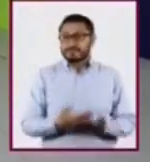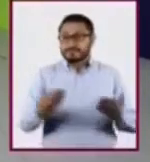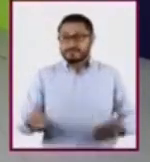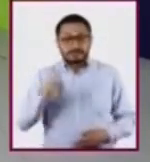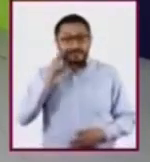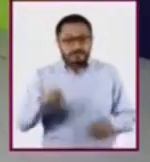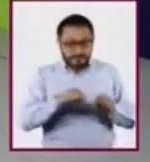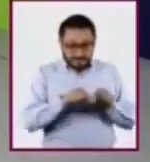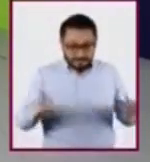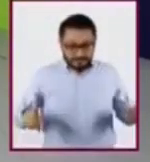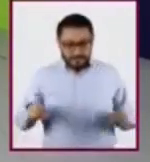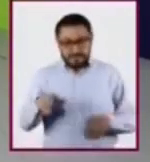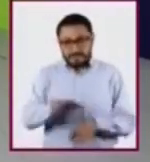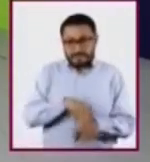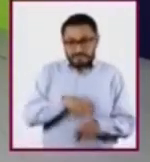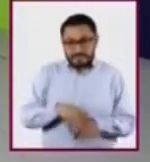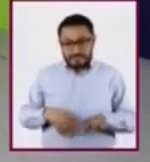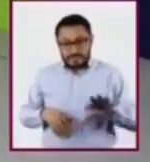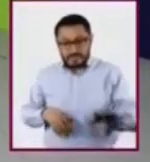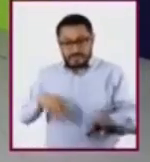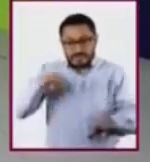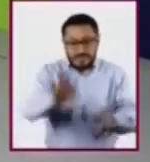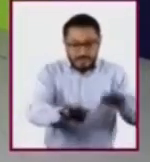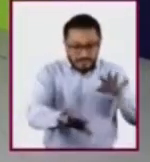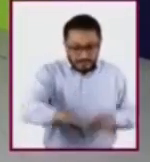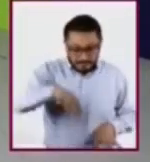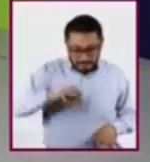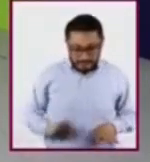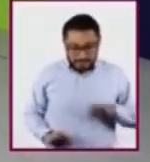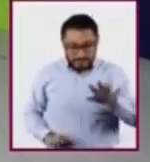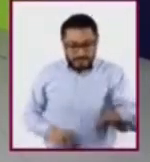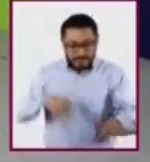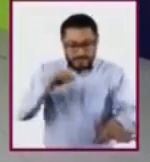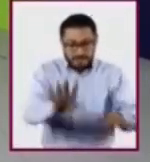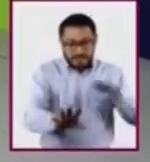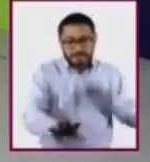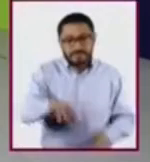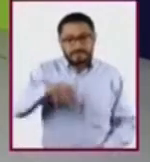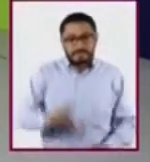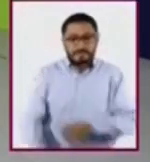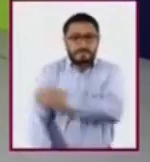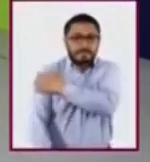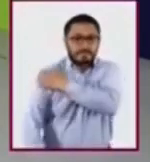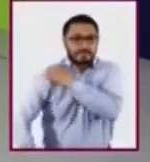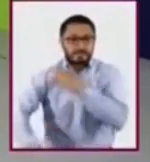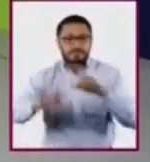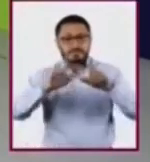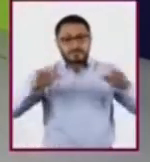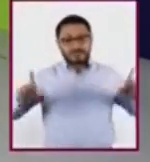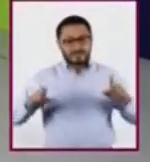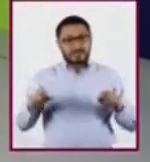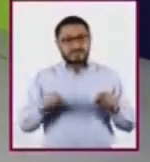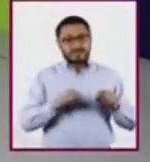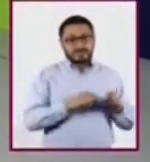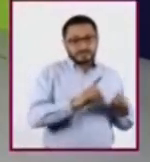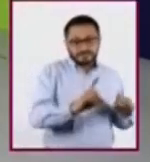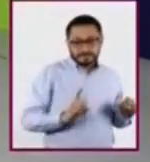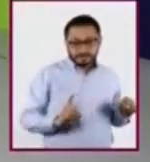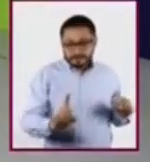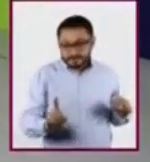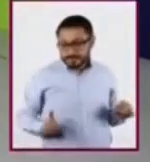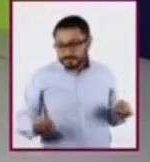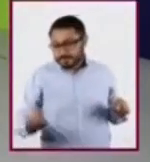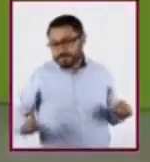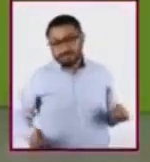a pasar un pie adelante, luego el otro y regresamos. ¿Listos? Conforme vamos haciendo el movimiento, vamos a desplazarnos a lo largo de la cuerda.